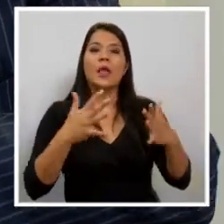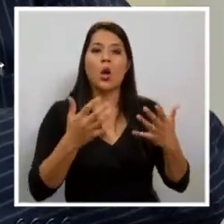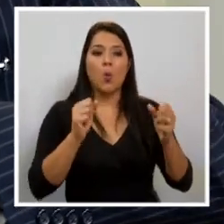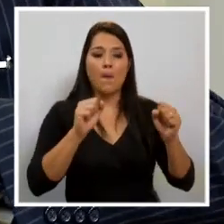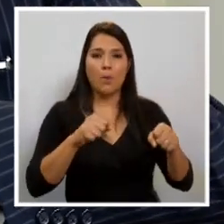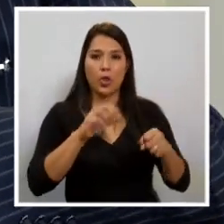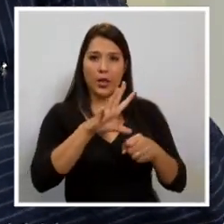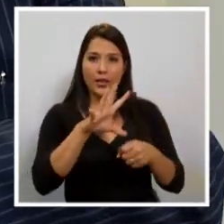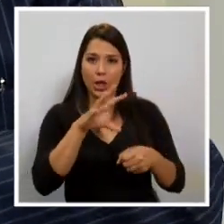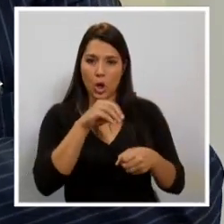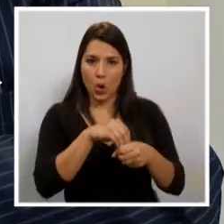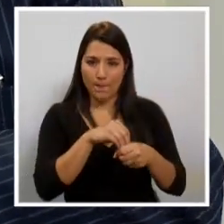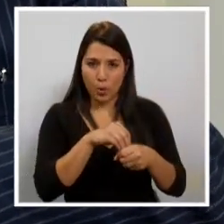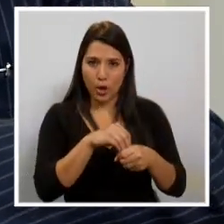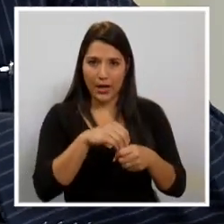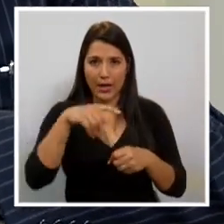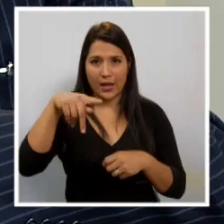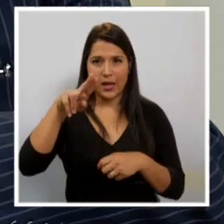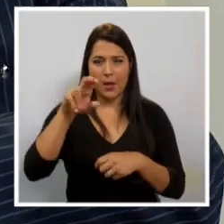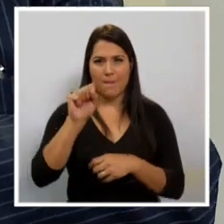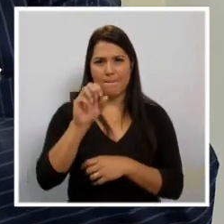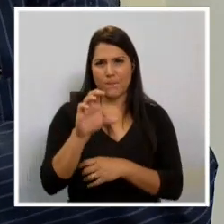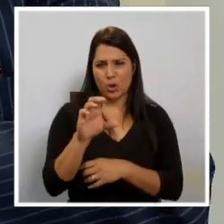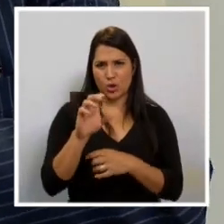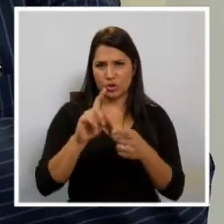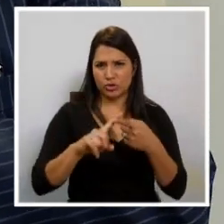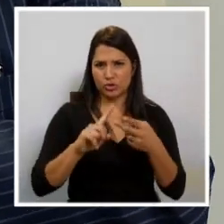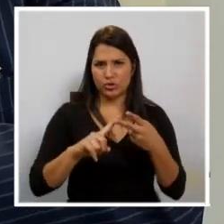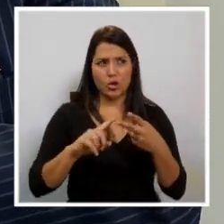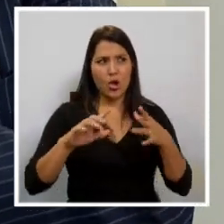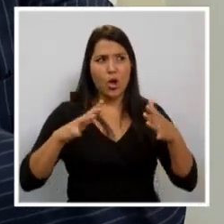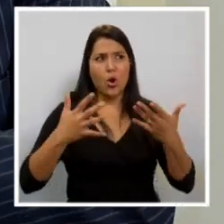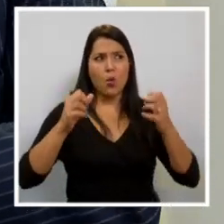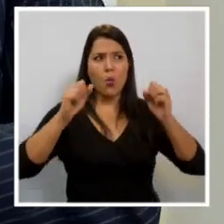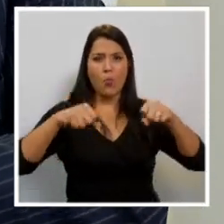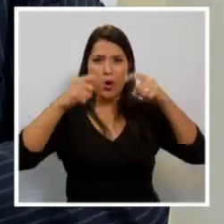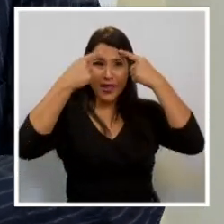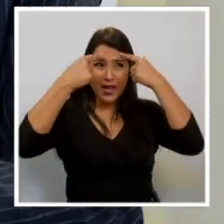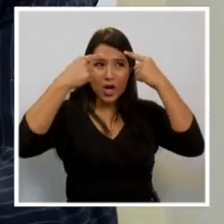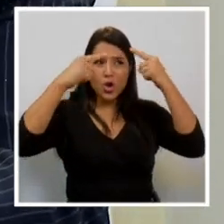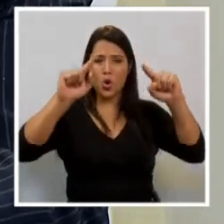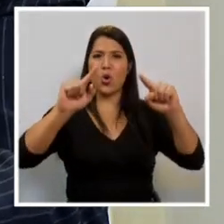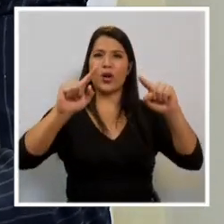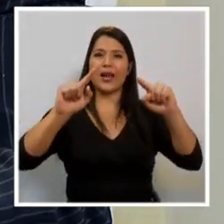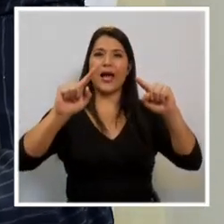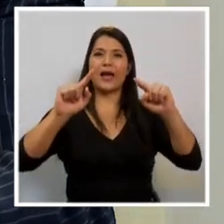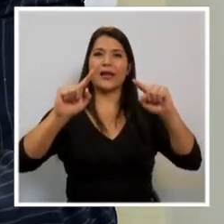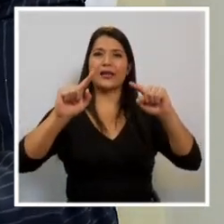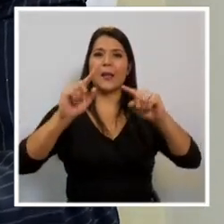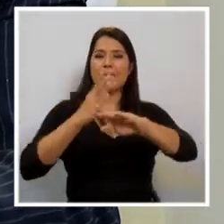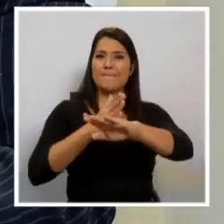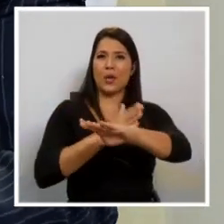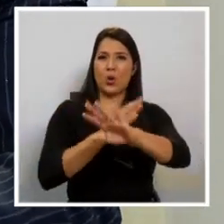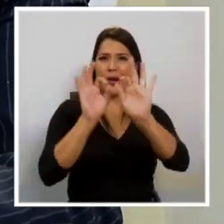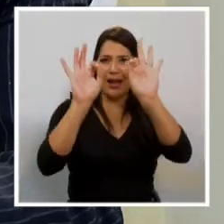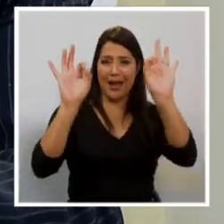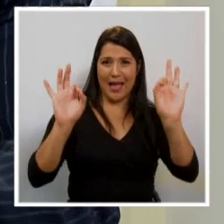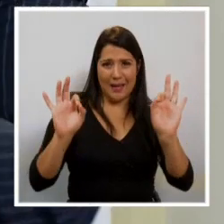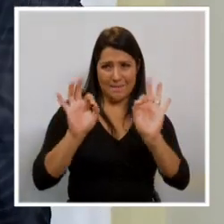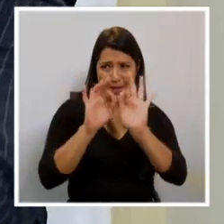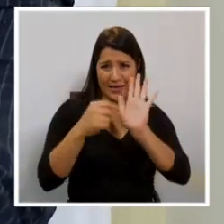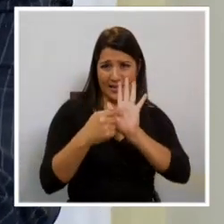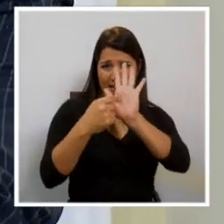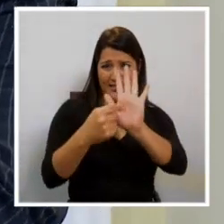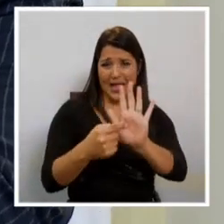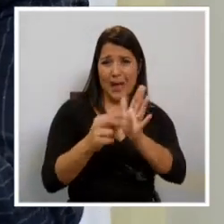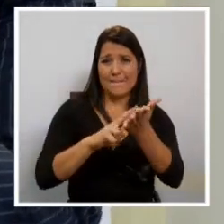incorporar al PUS, cómo reducir la imagen que han dado el mismo Liberación de